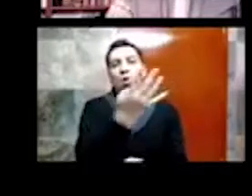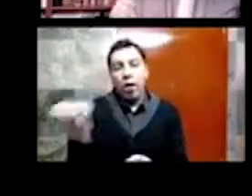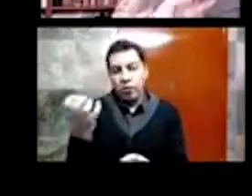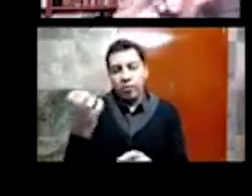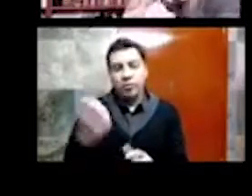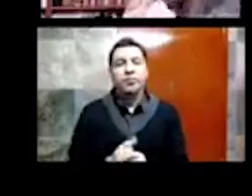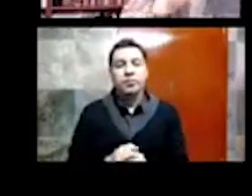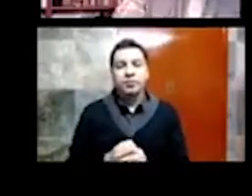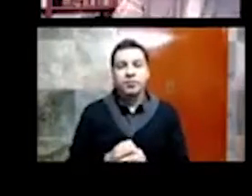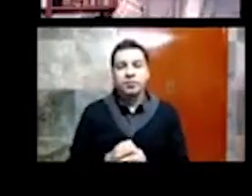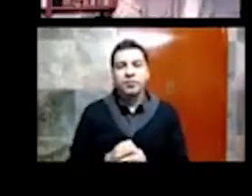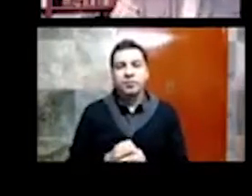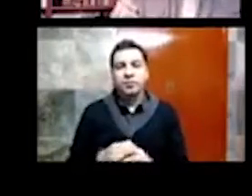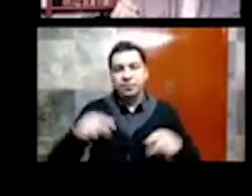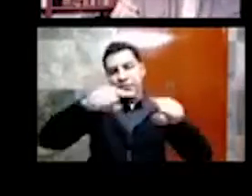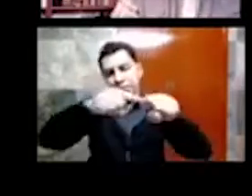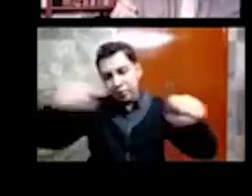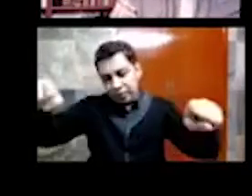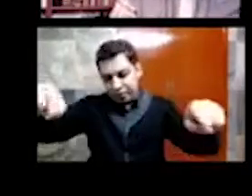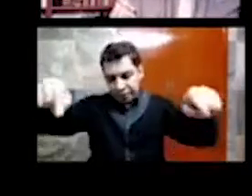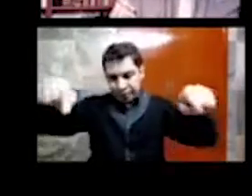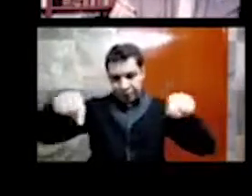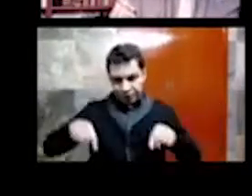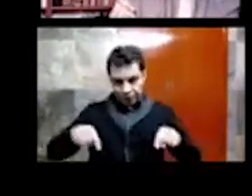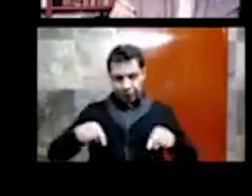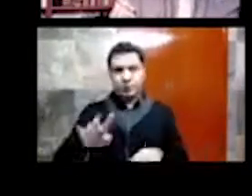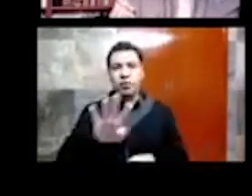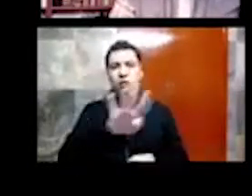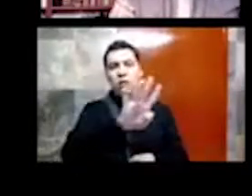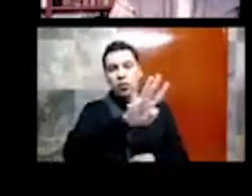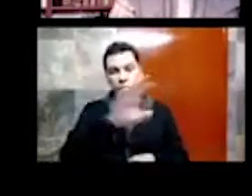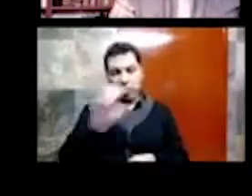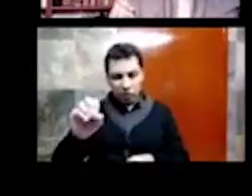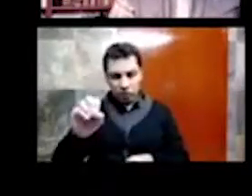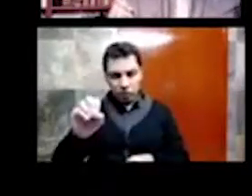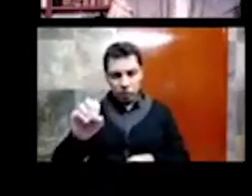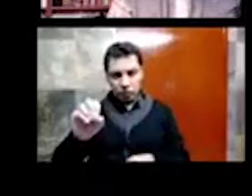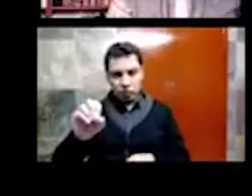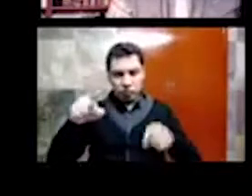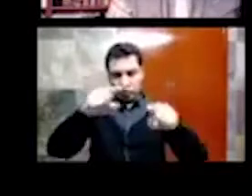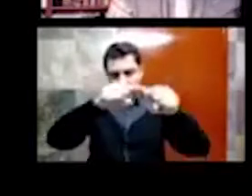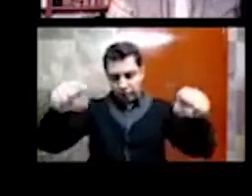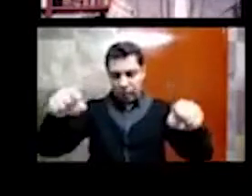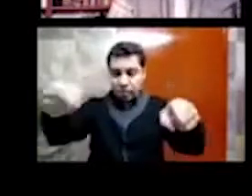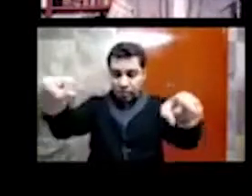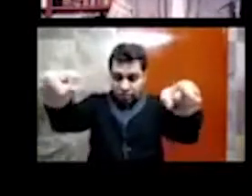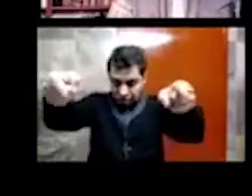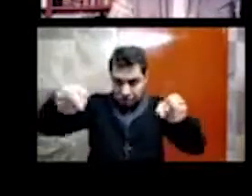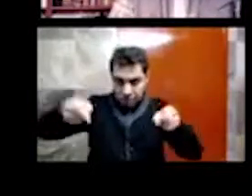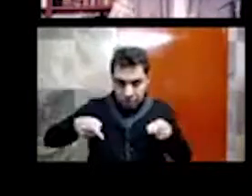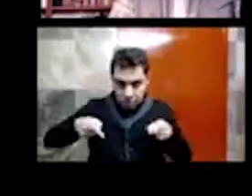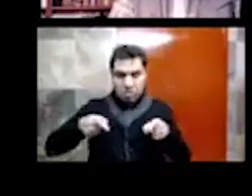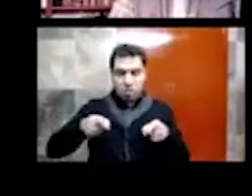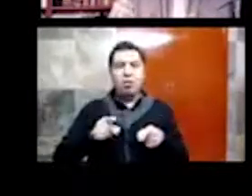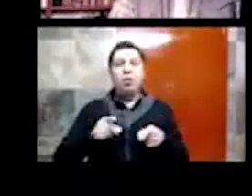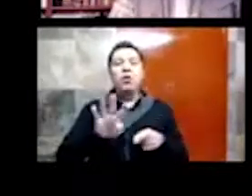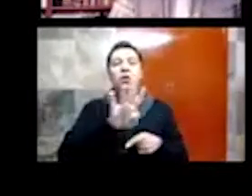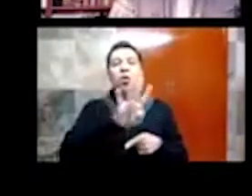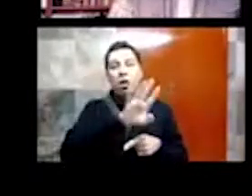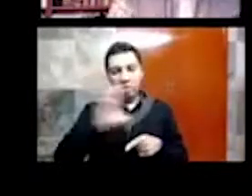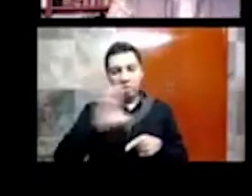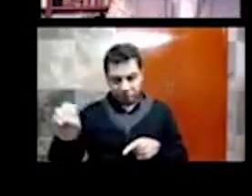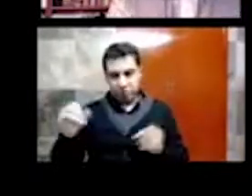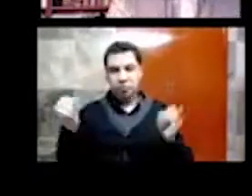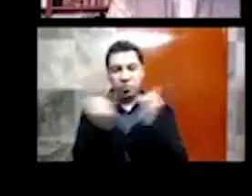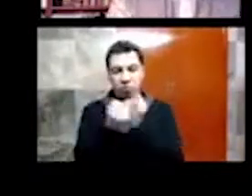figura más o menos de la ciudadela en Teotihuacán. Y coincide con la orientación de las estructuras y